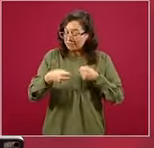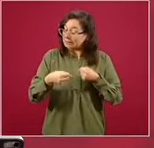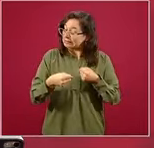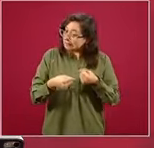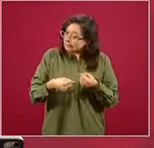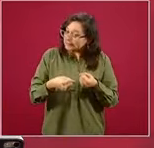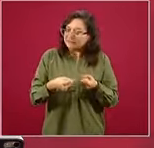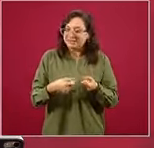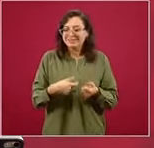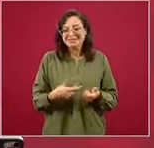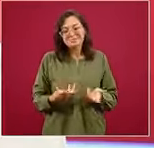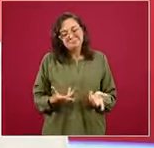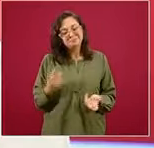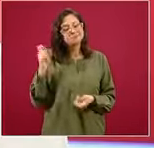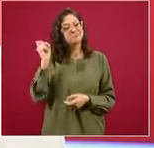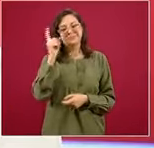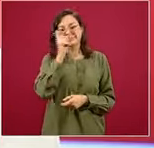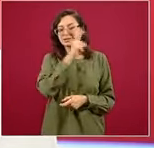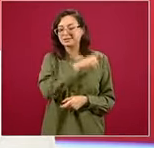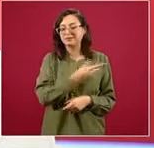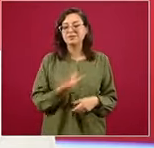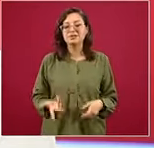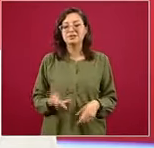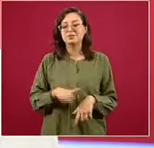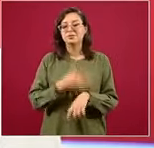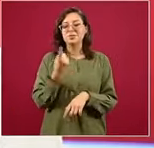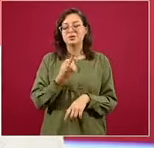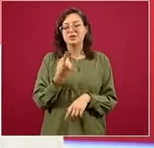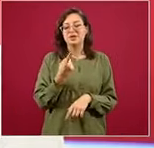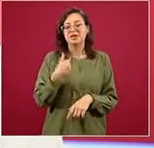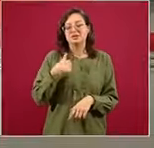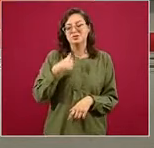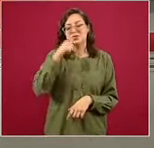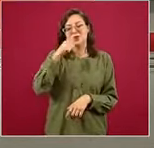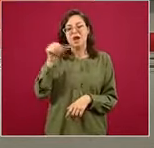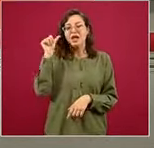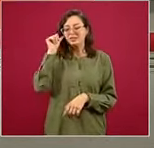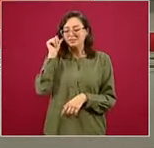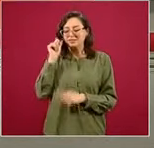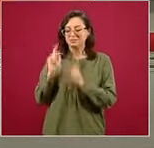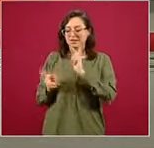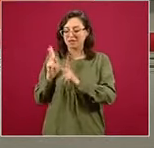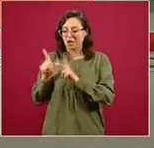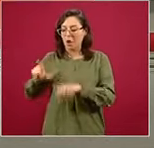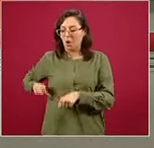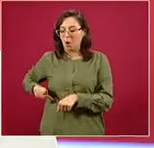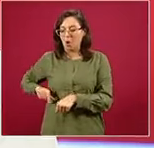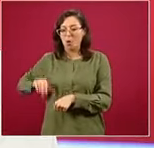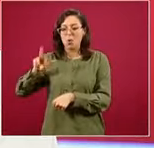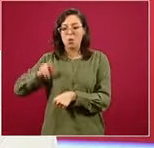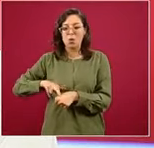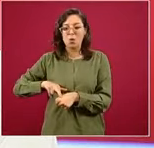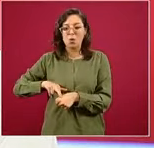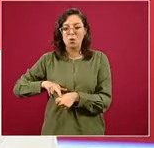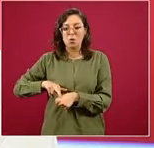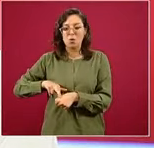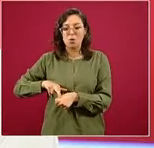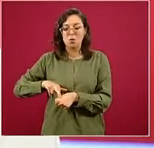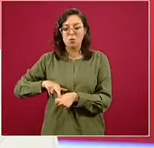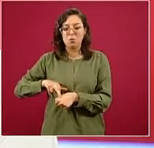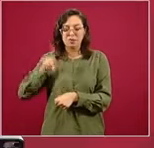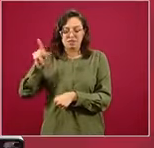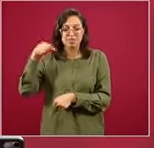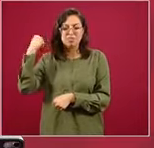Justamente en ayer que estuve en Chiapas, estábamos en conversaciones con el gobernador